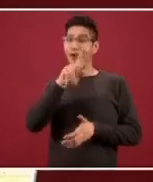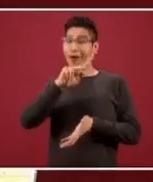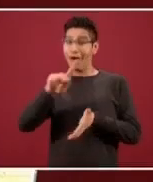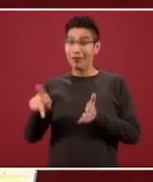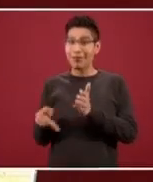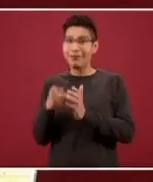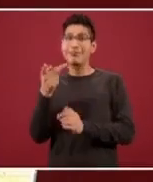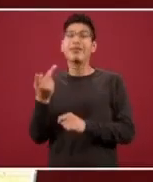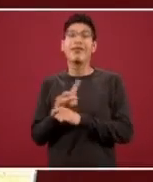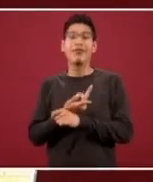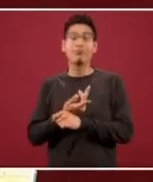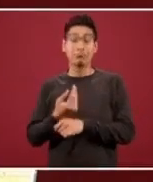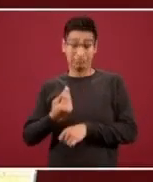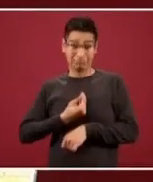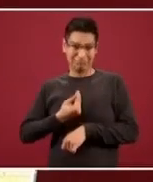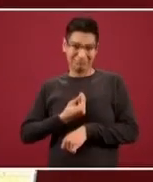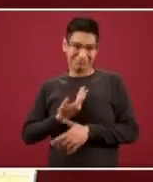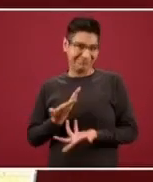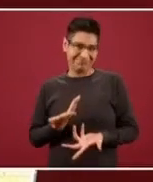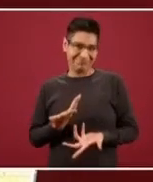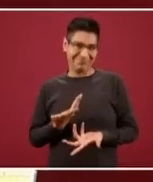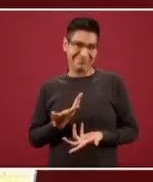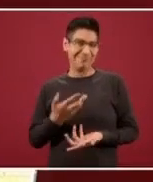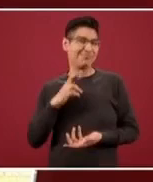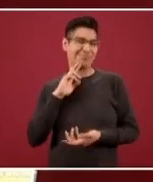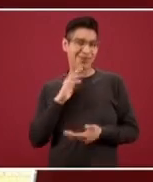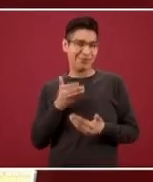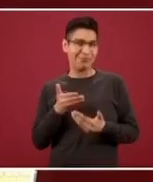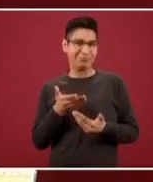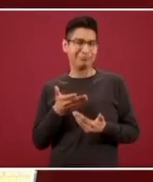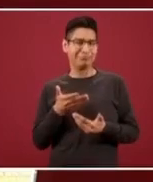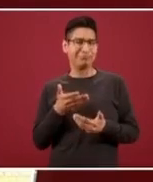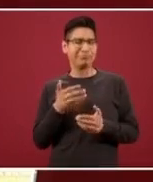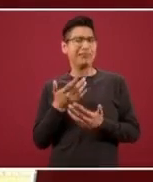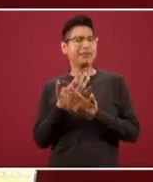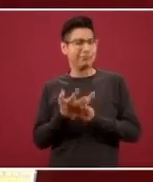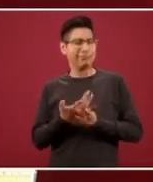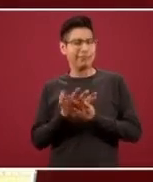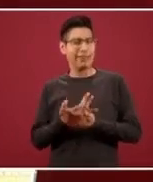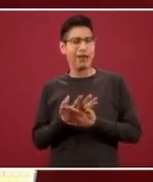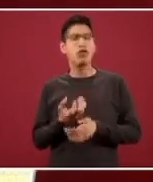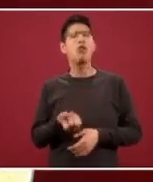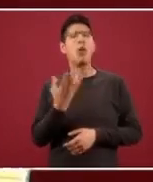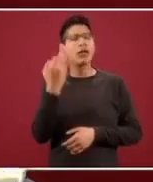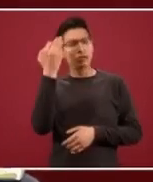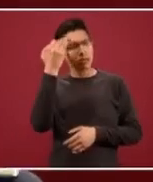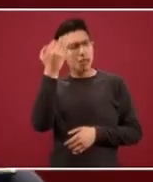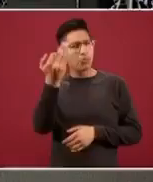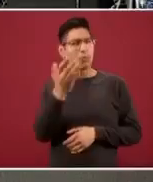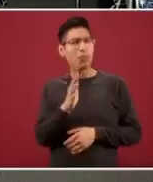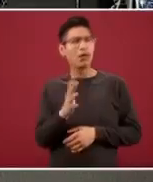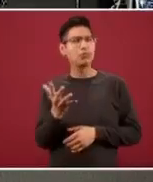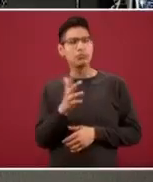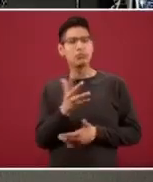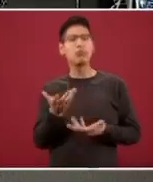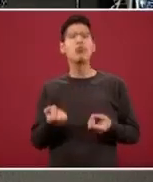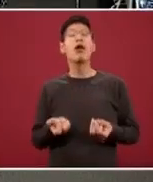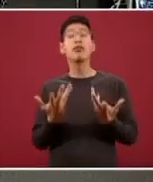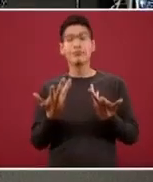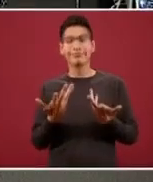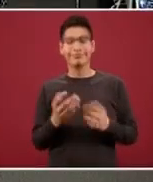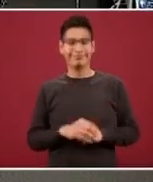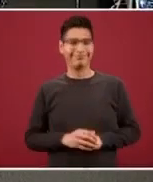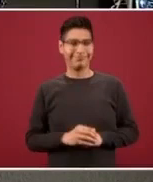ya no vamos a aguantar. ¿De cuánto tiempo estamos hablando que dure esa pausa económica? Bueno, la